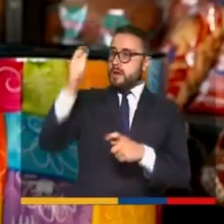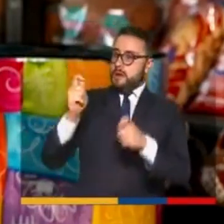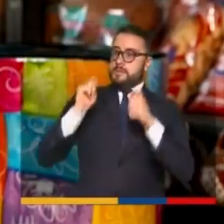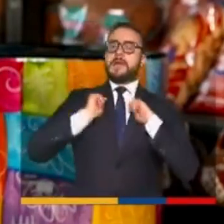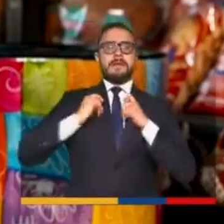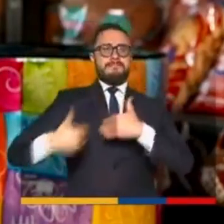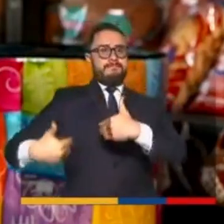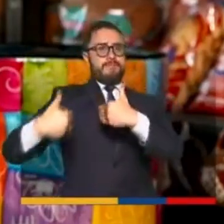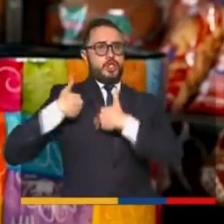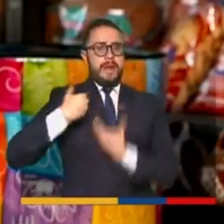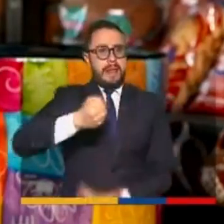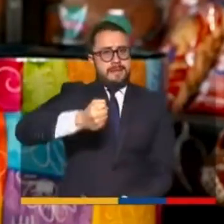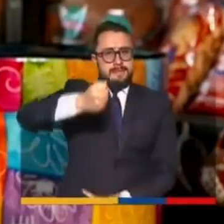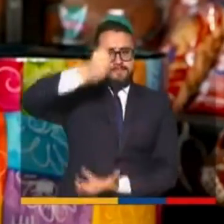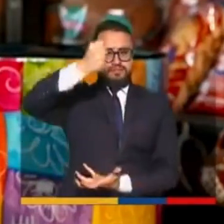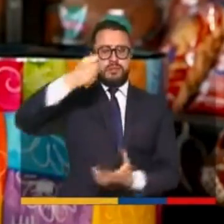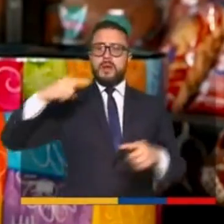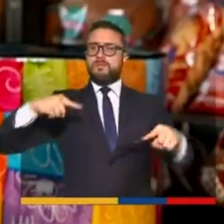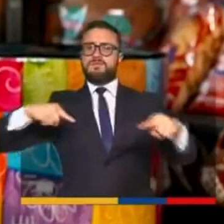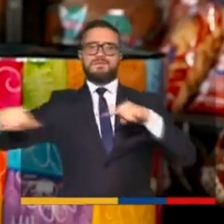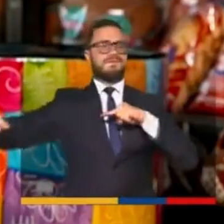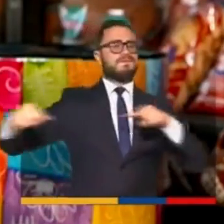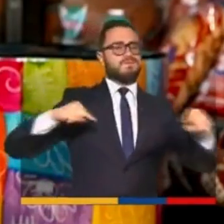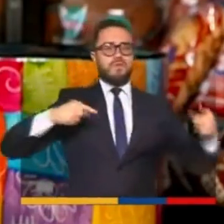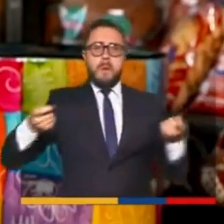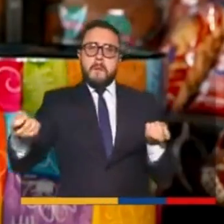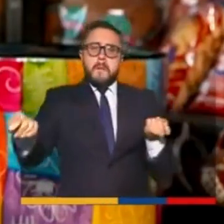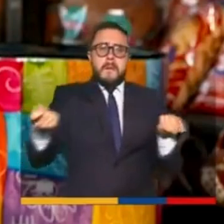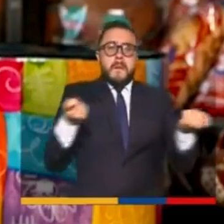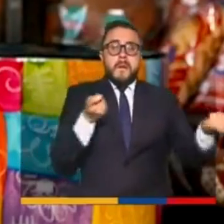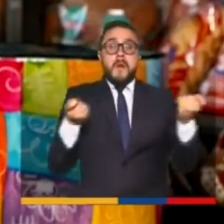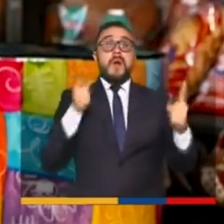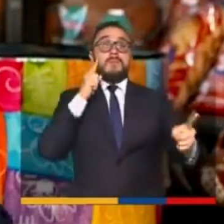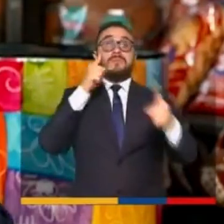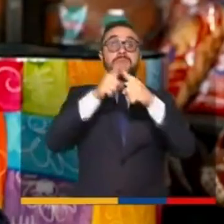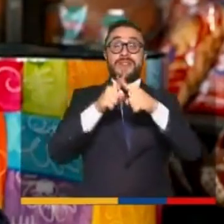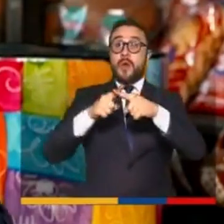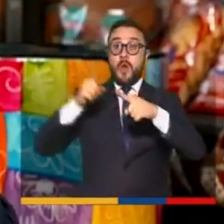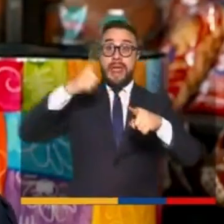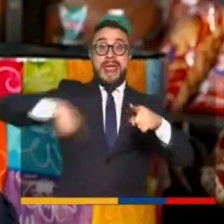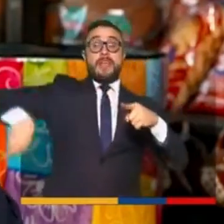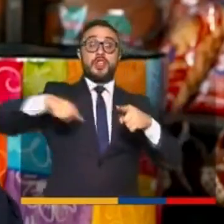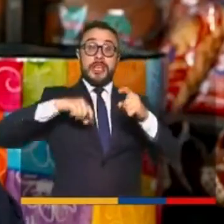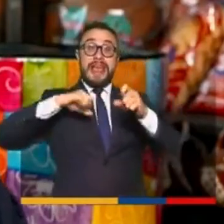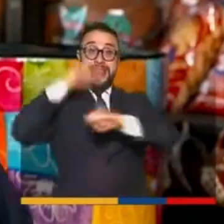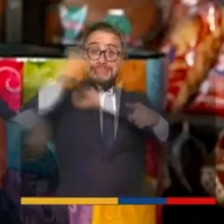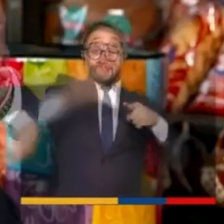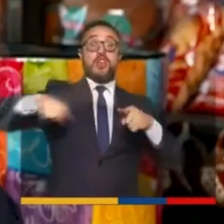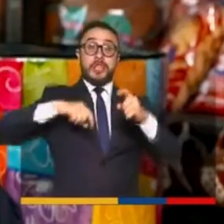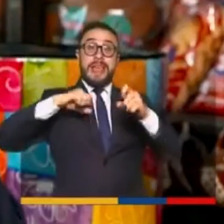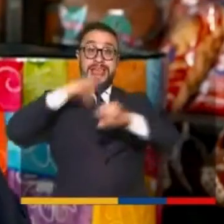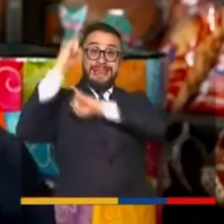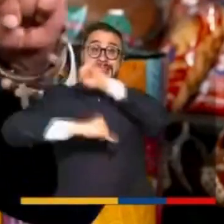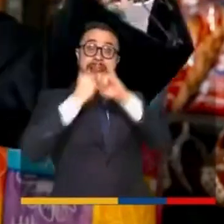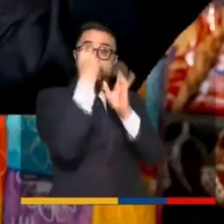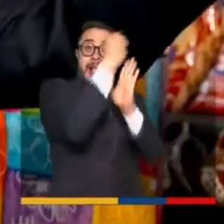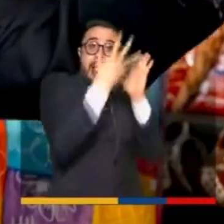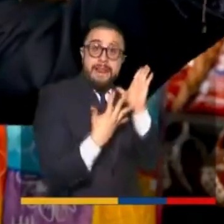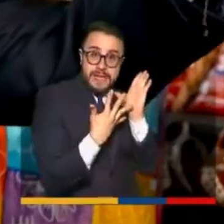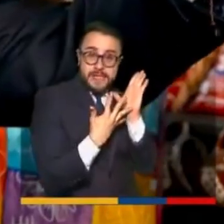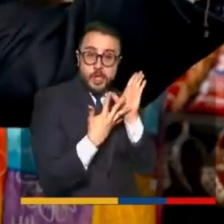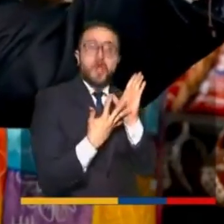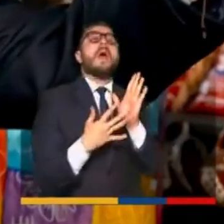en el manejo de nuestra economía para mantener el grado de inversión, y lo hemos logrado. En